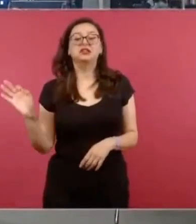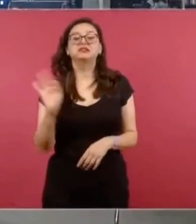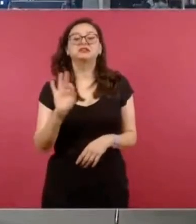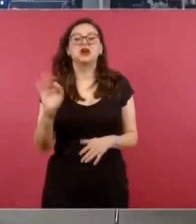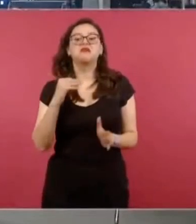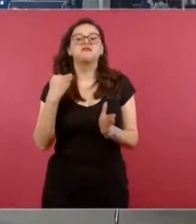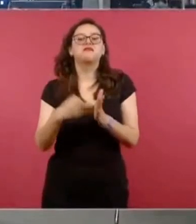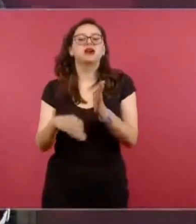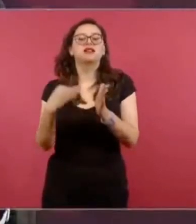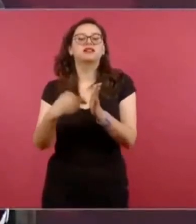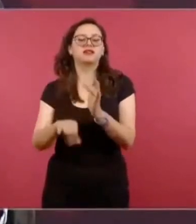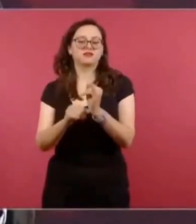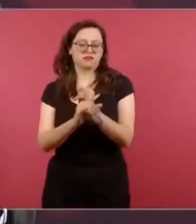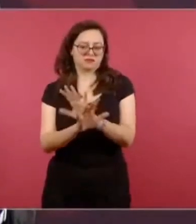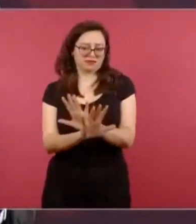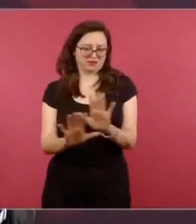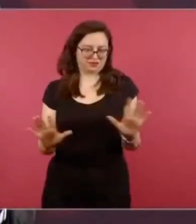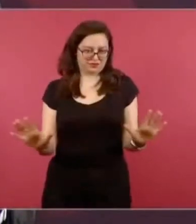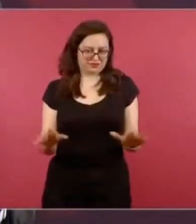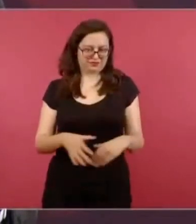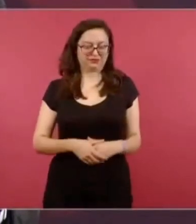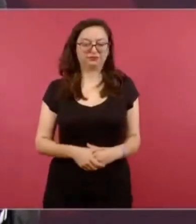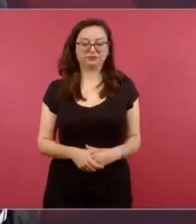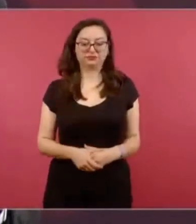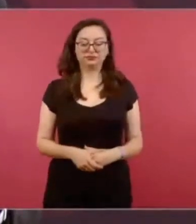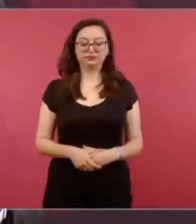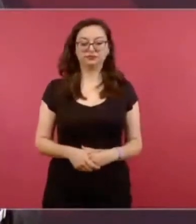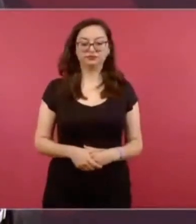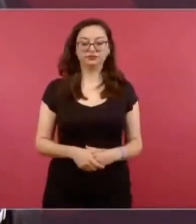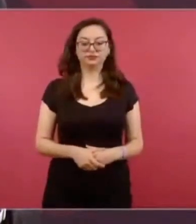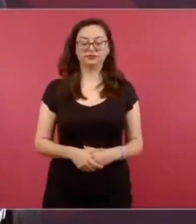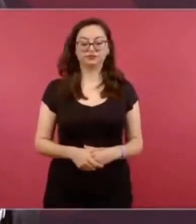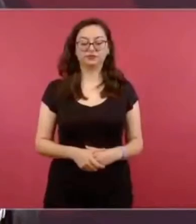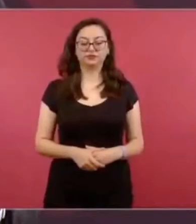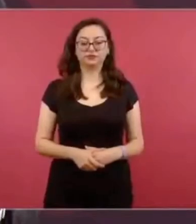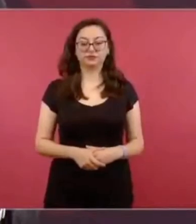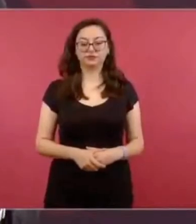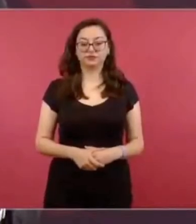el informe. Porque también